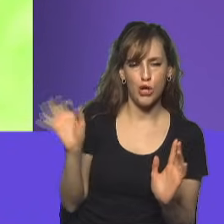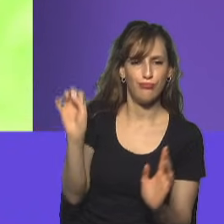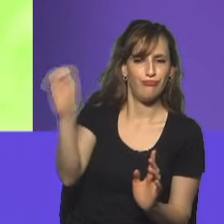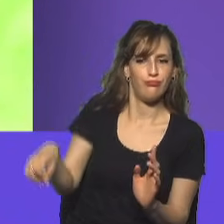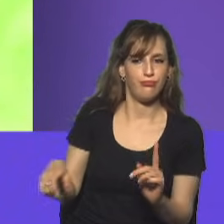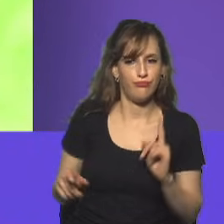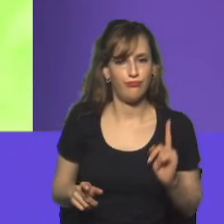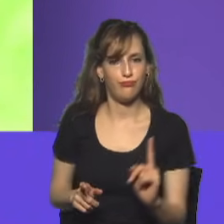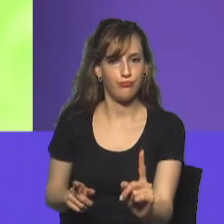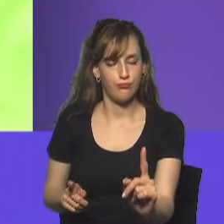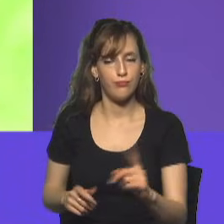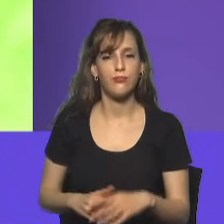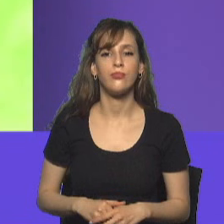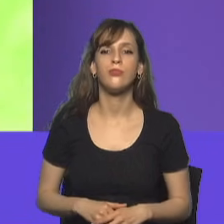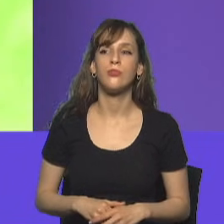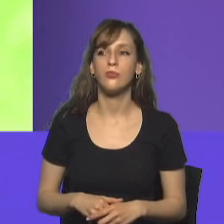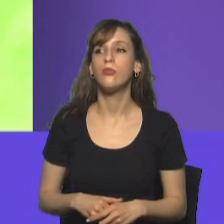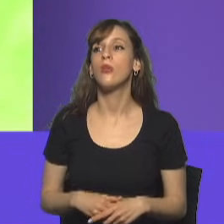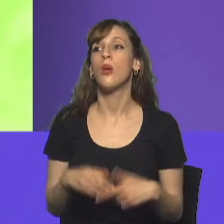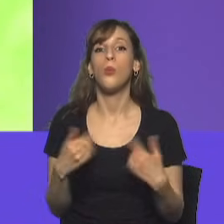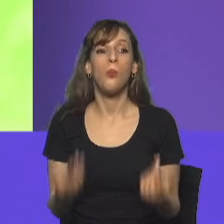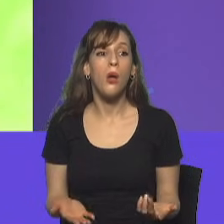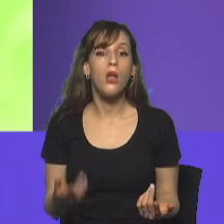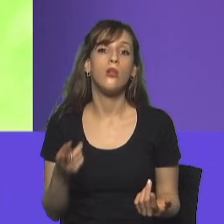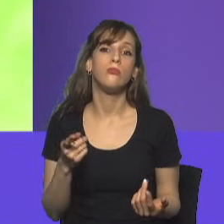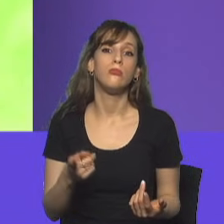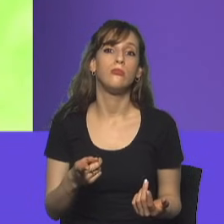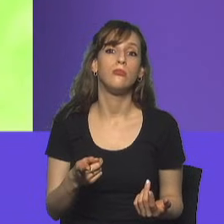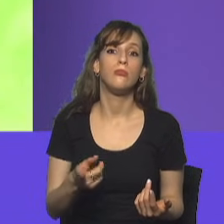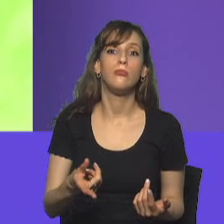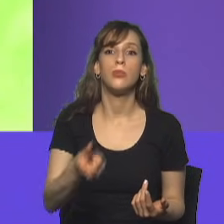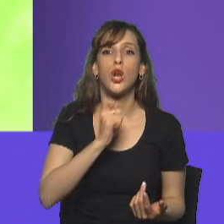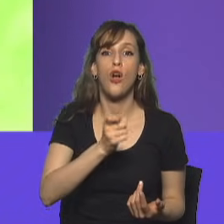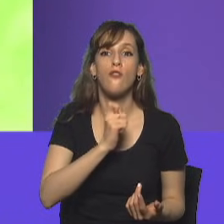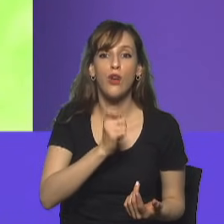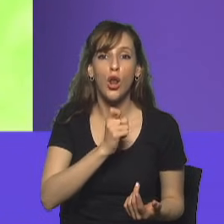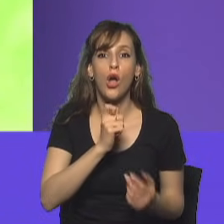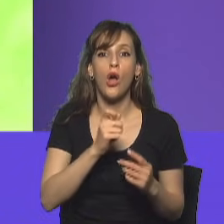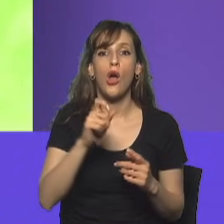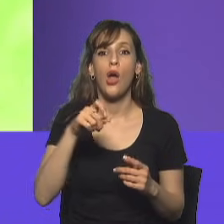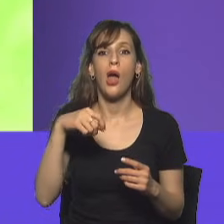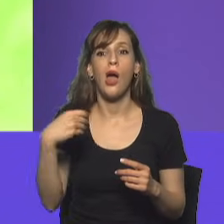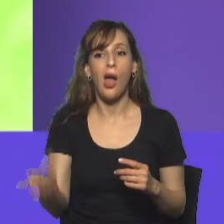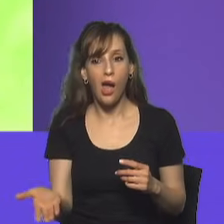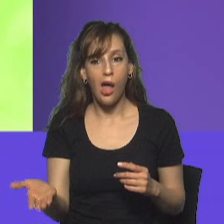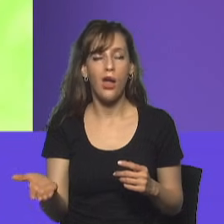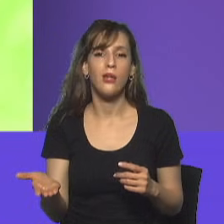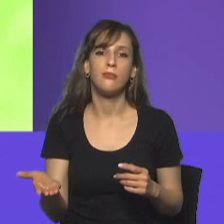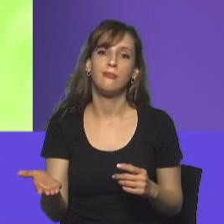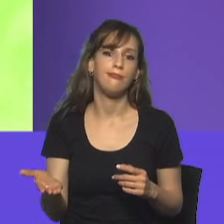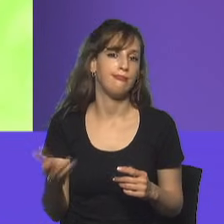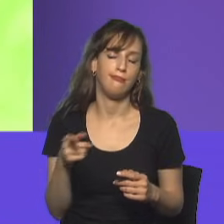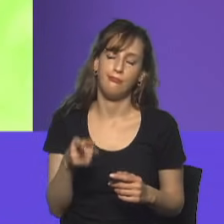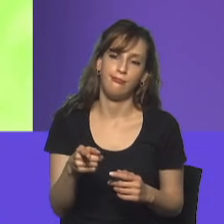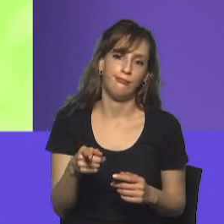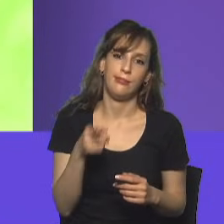cadena de noticias C5N y, bueno, hace que este micrófono caiga, y lo cierto es que es una agresión por parte